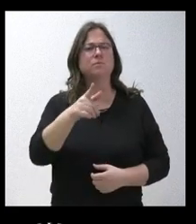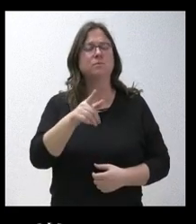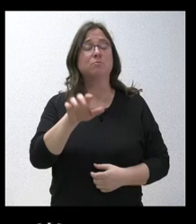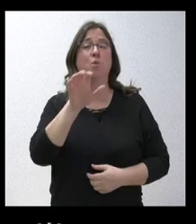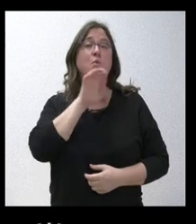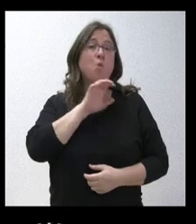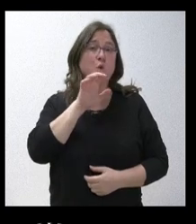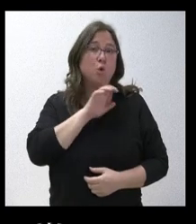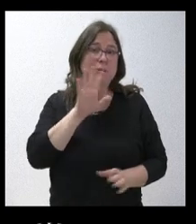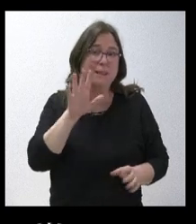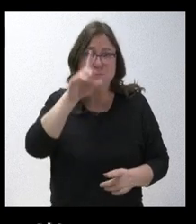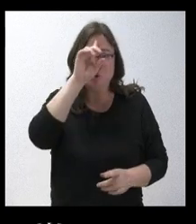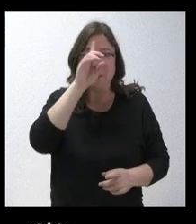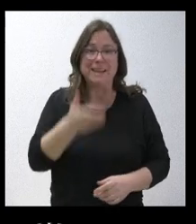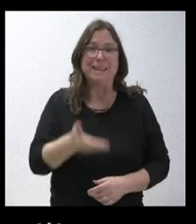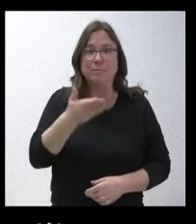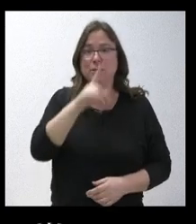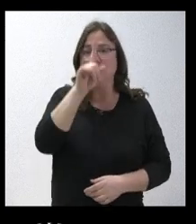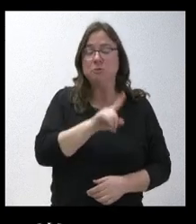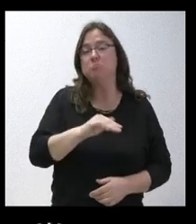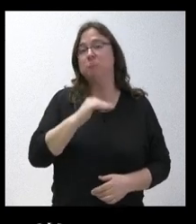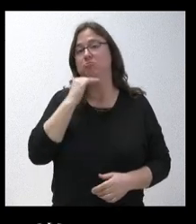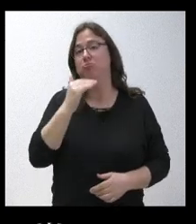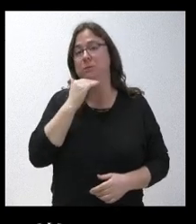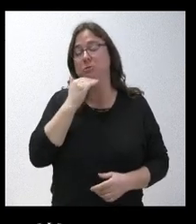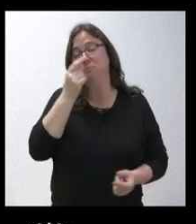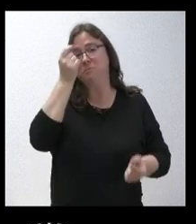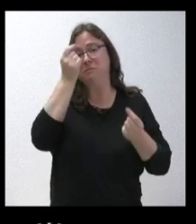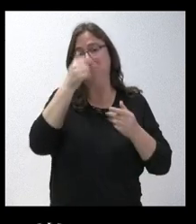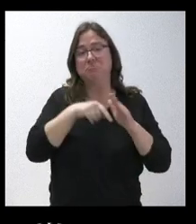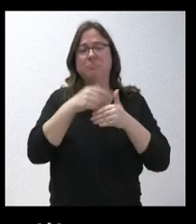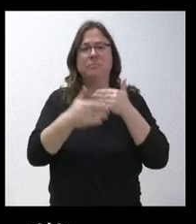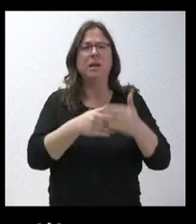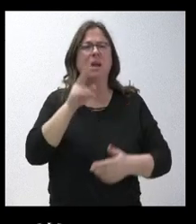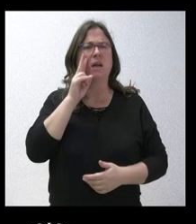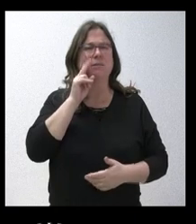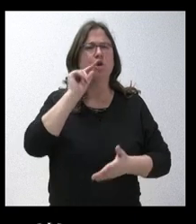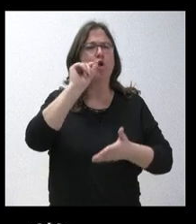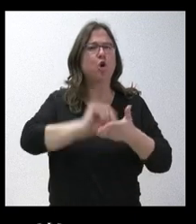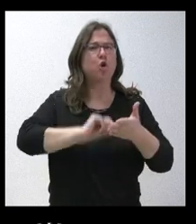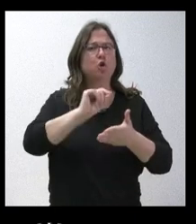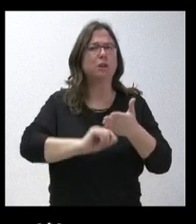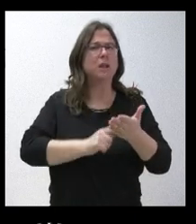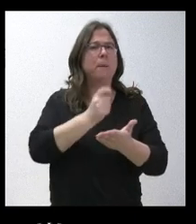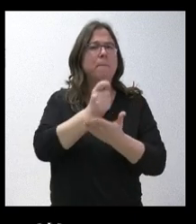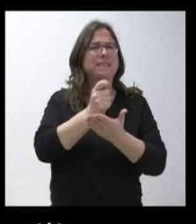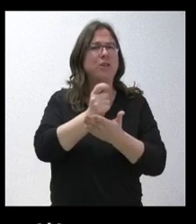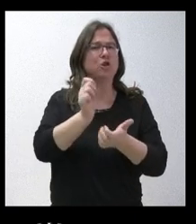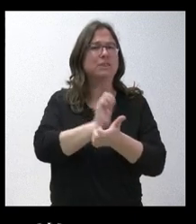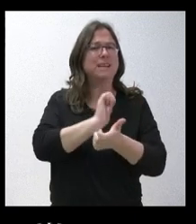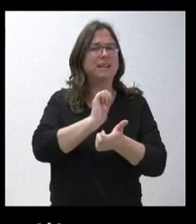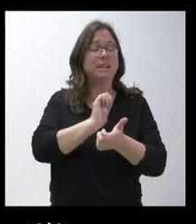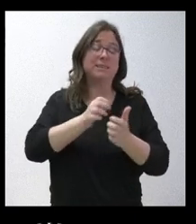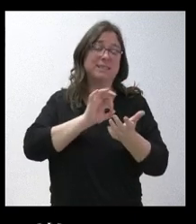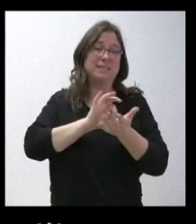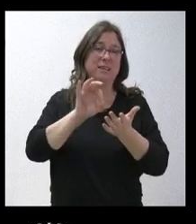que no sé si tiene importancia o es simplemente algo de trámite he visto un contrato de prestación de un servicio de consultoría y